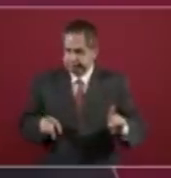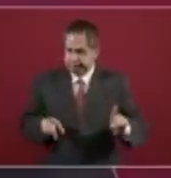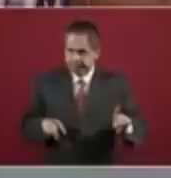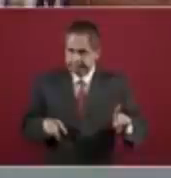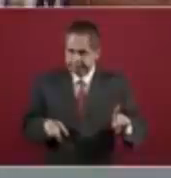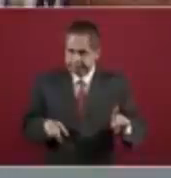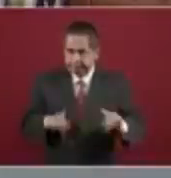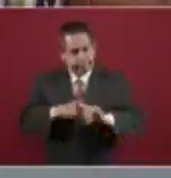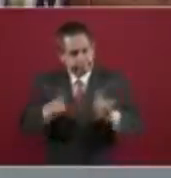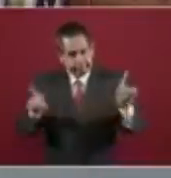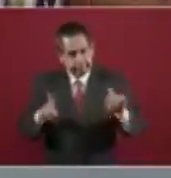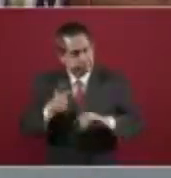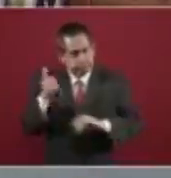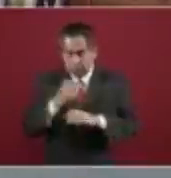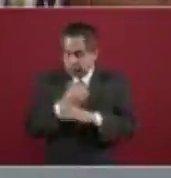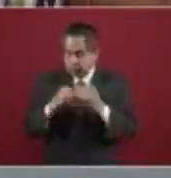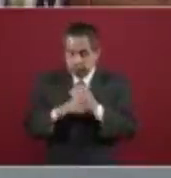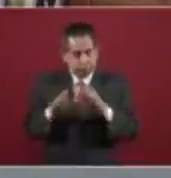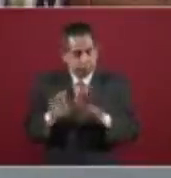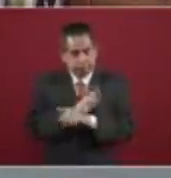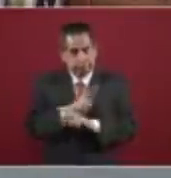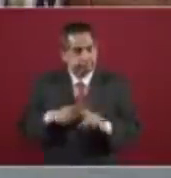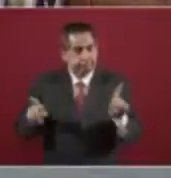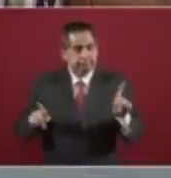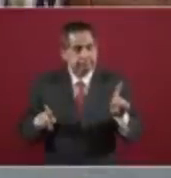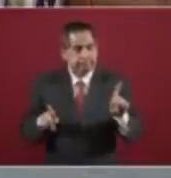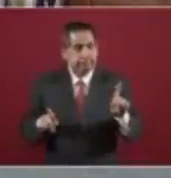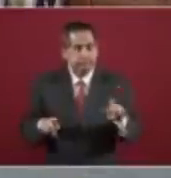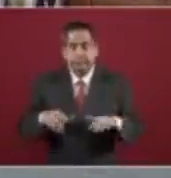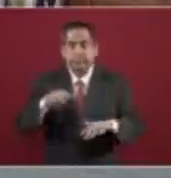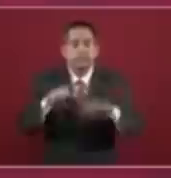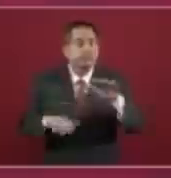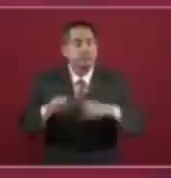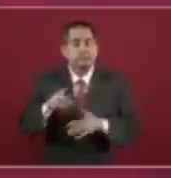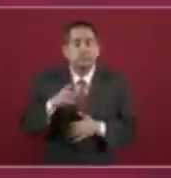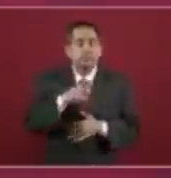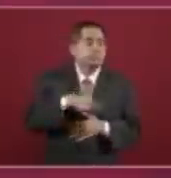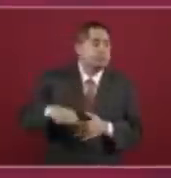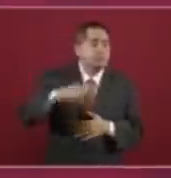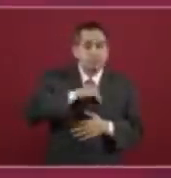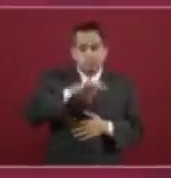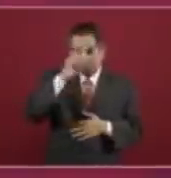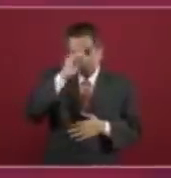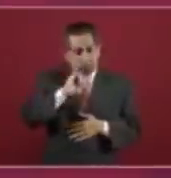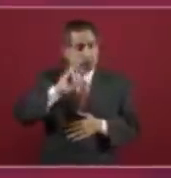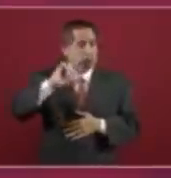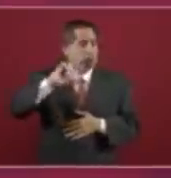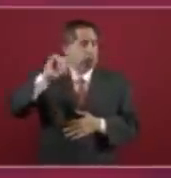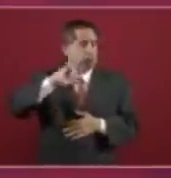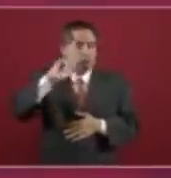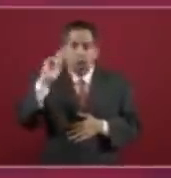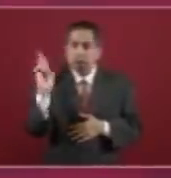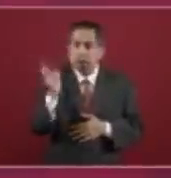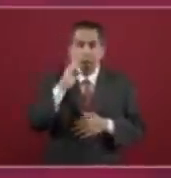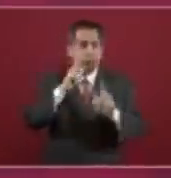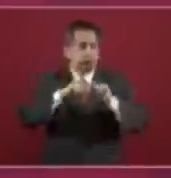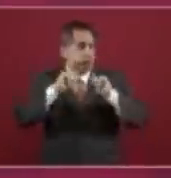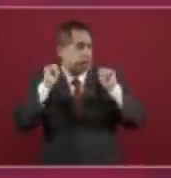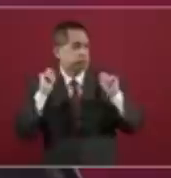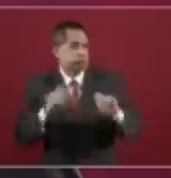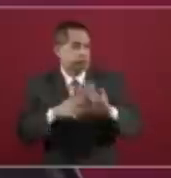que ese es otro cambio. O sea, hay veces que se piensa que los grados académicos son